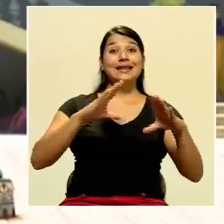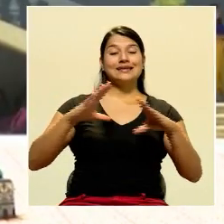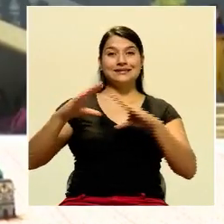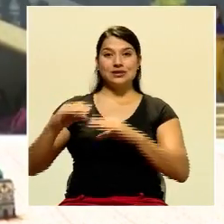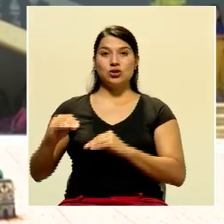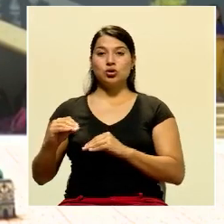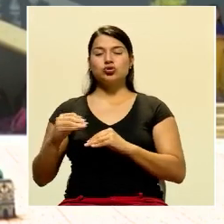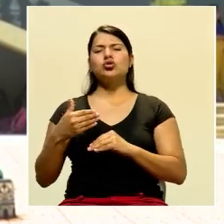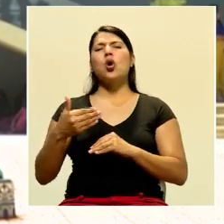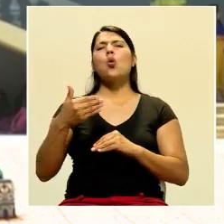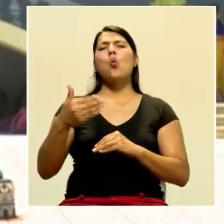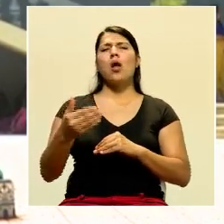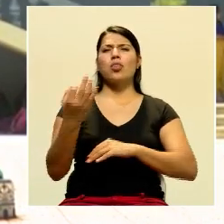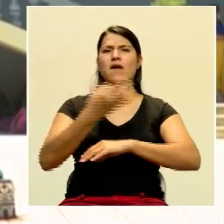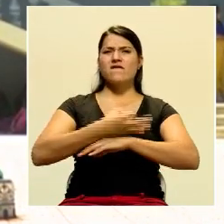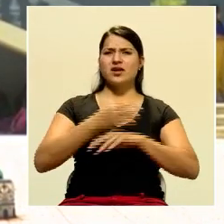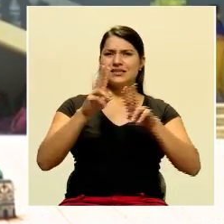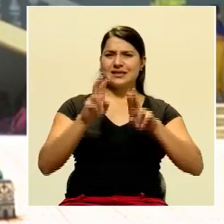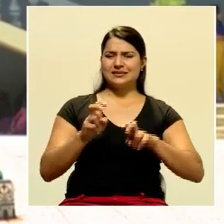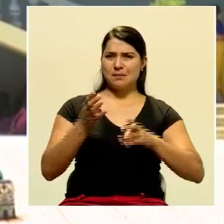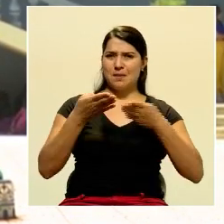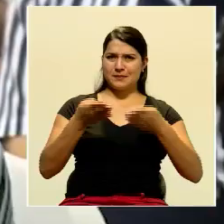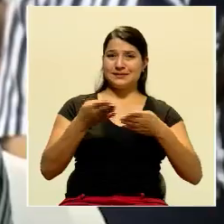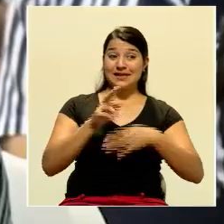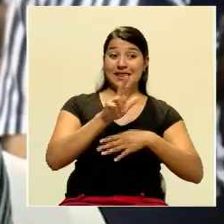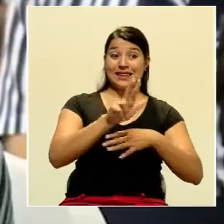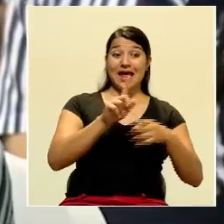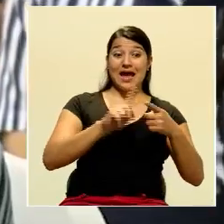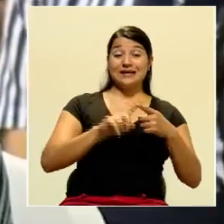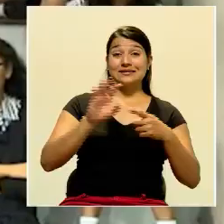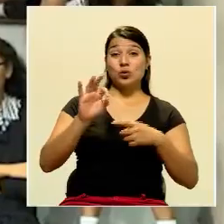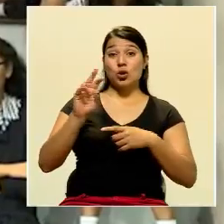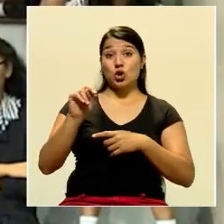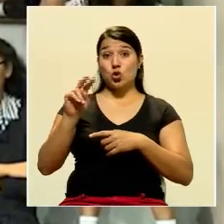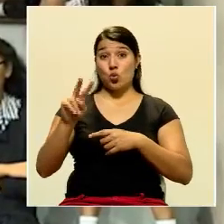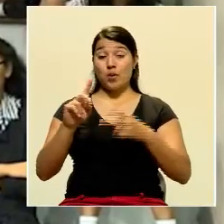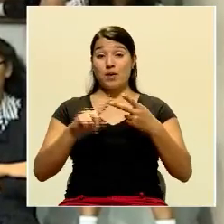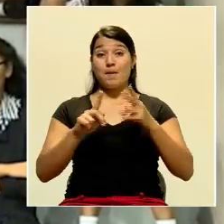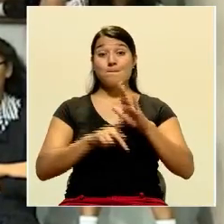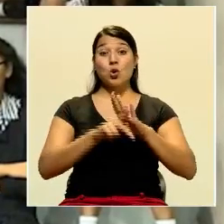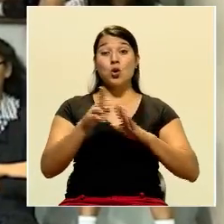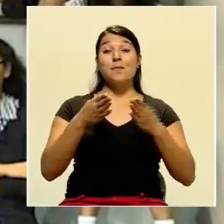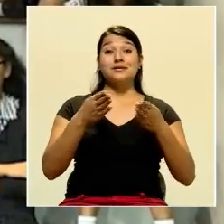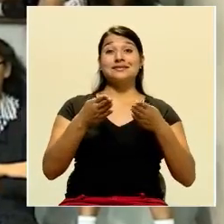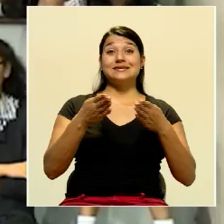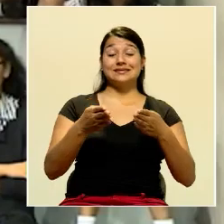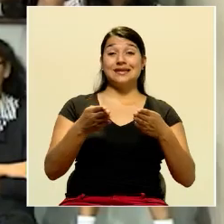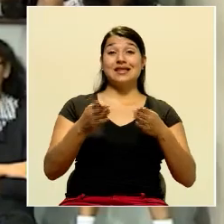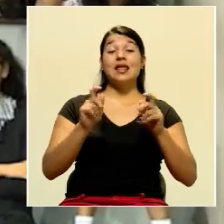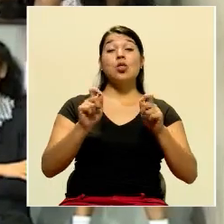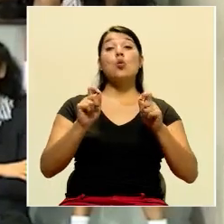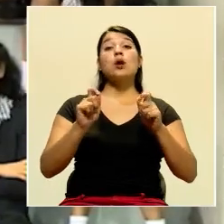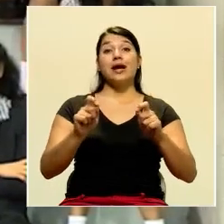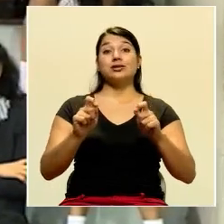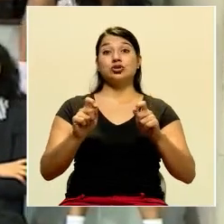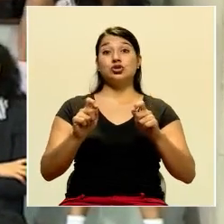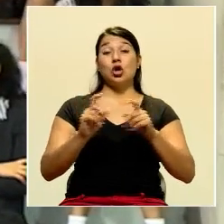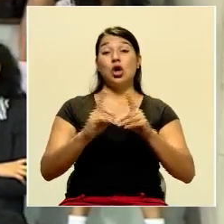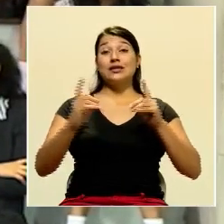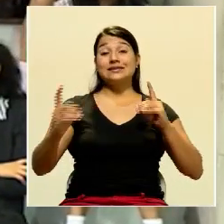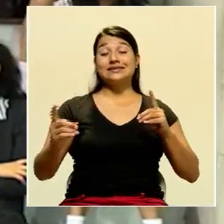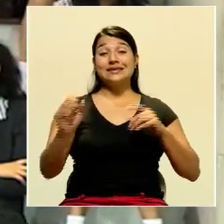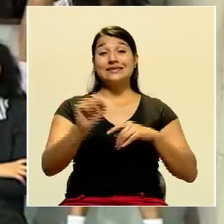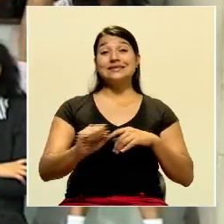adultos será del 3 al 9 de noviembre y el programa bachillerato de educación diversificada a distancia el